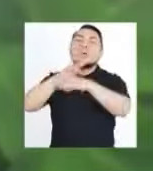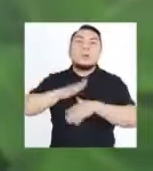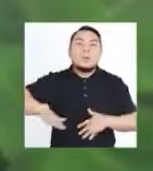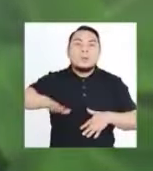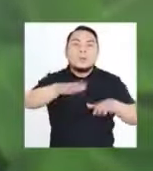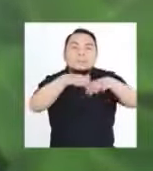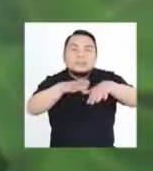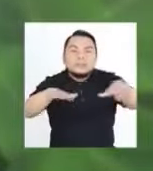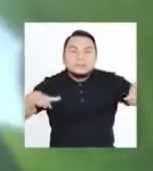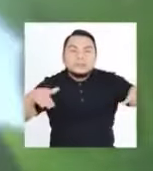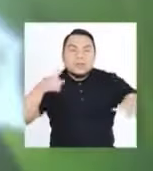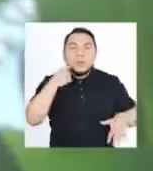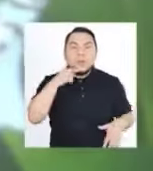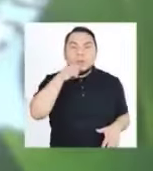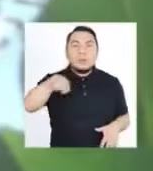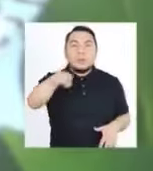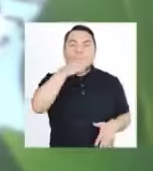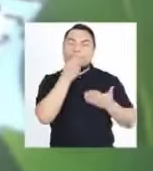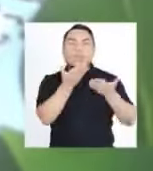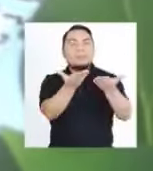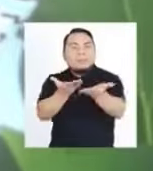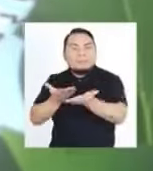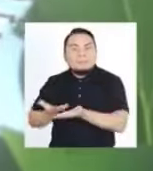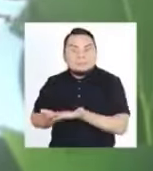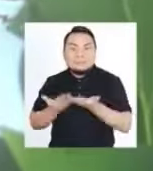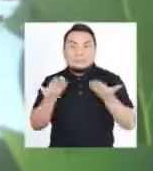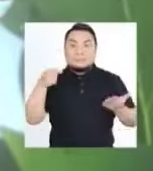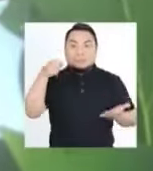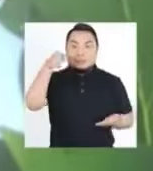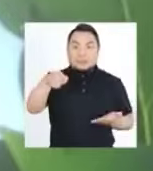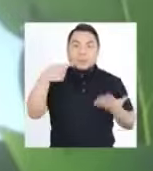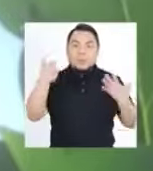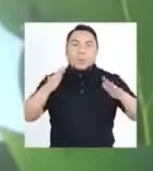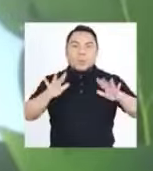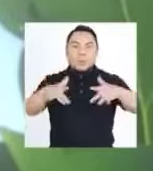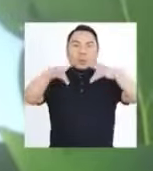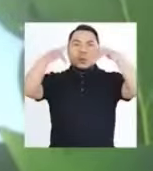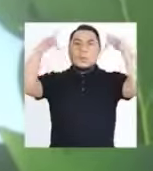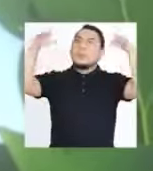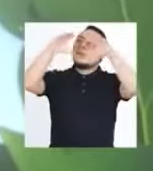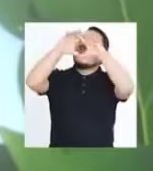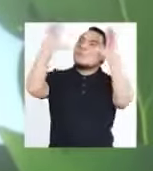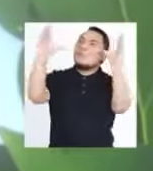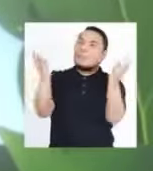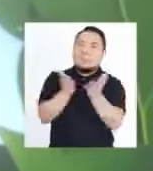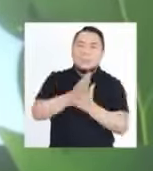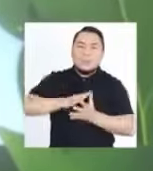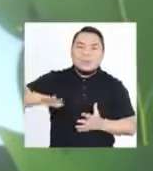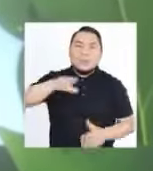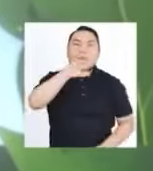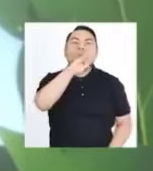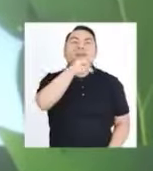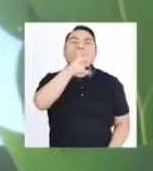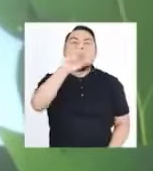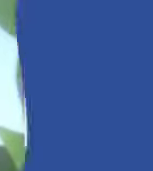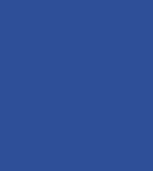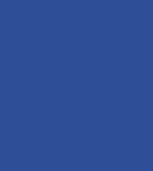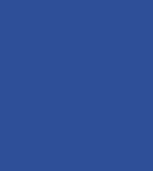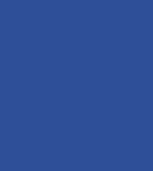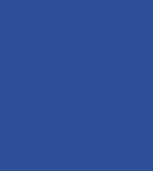Chicas y chicos, bienvenidas y bienvenidos a el mágico mundo de